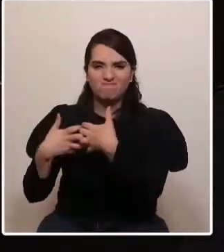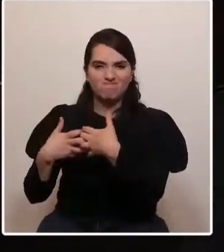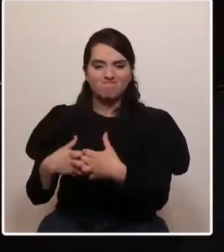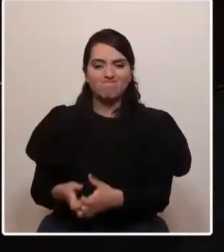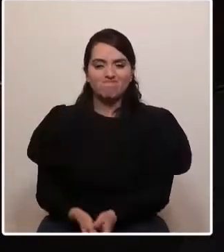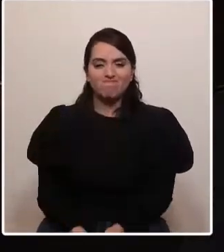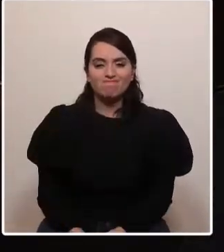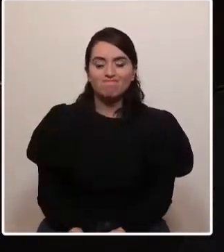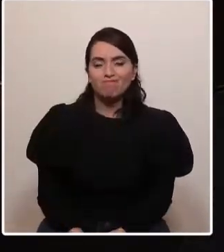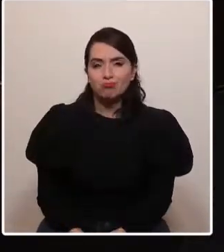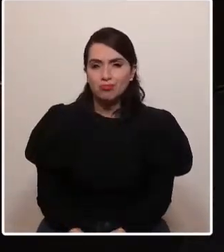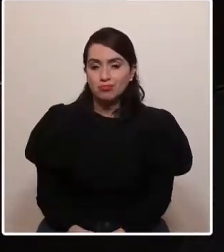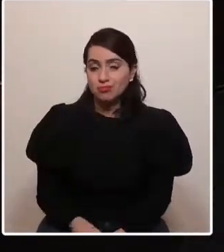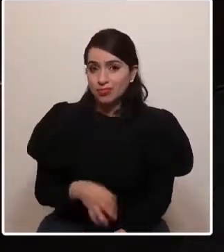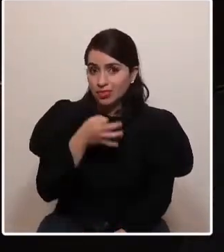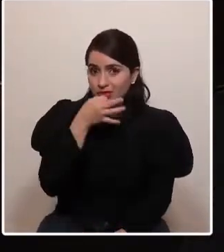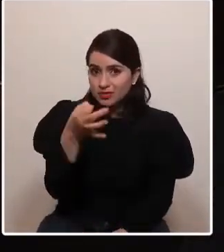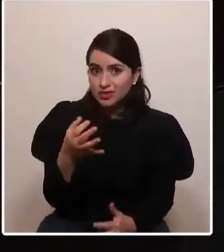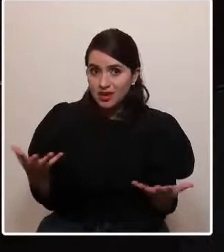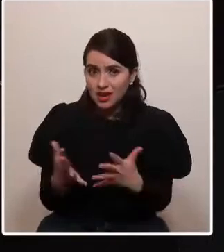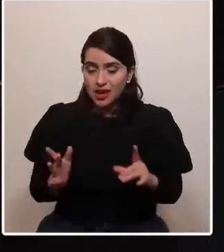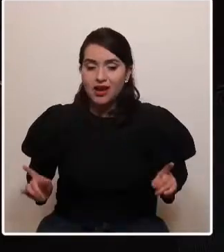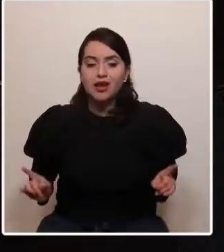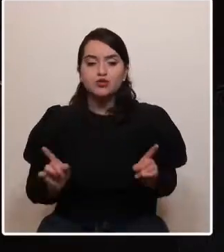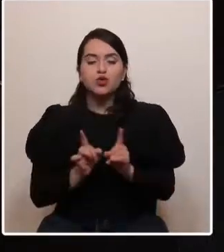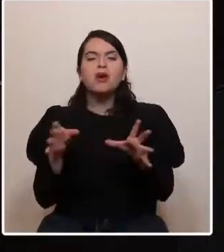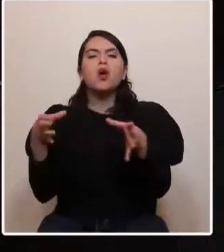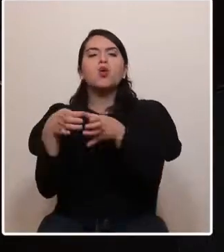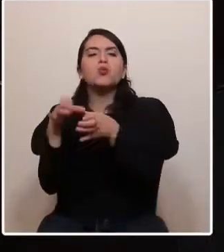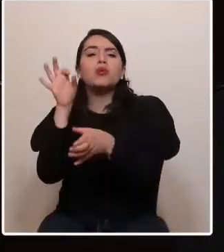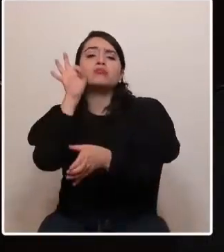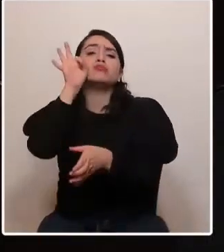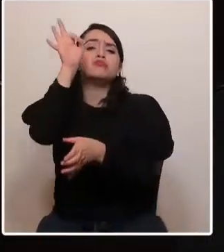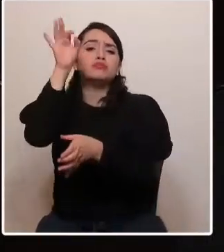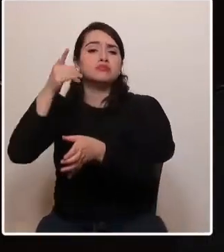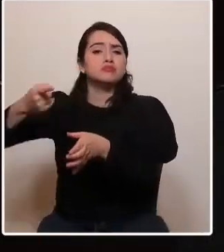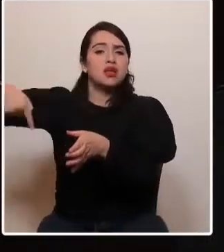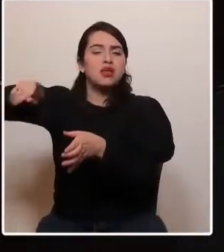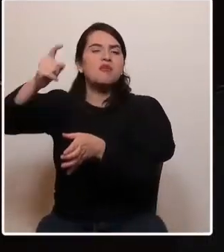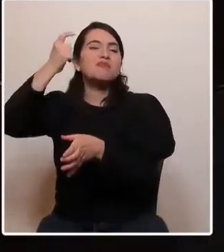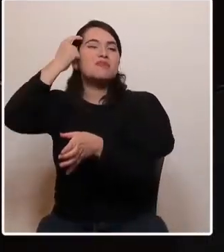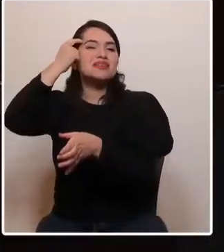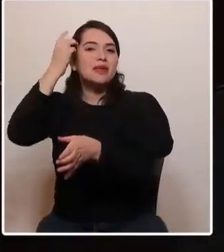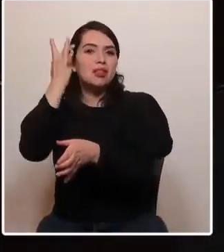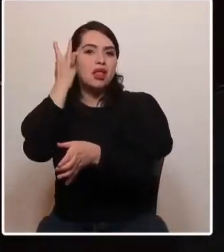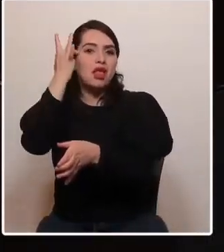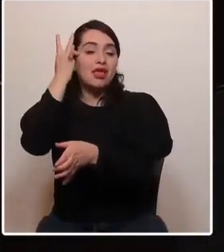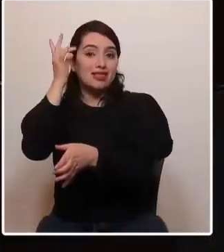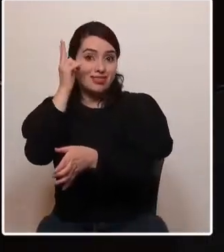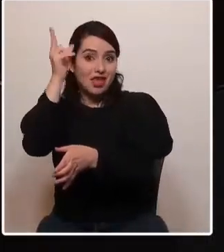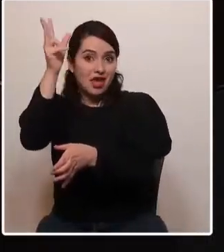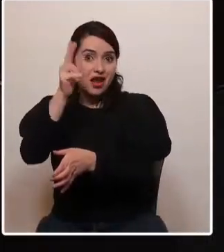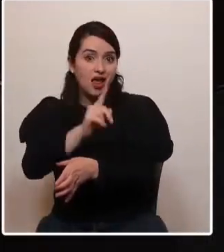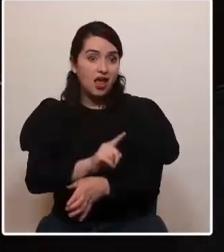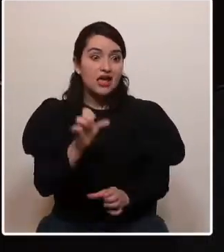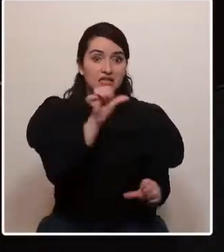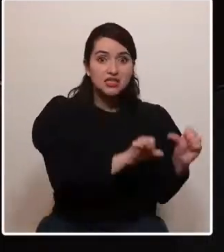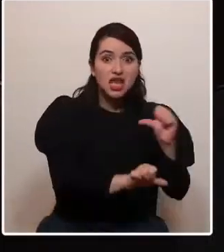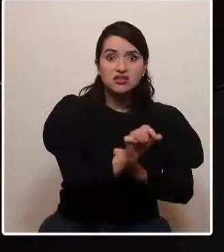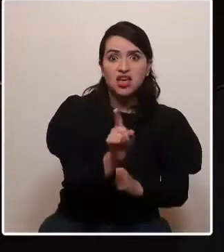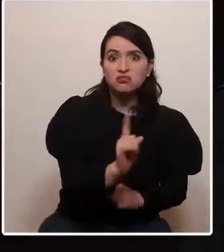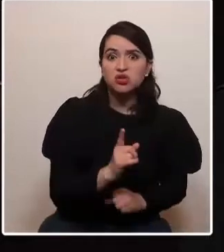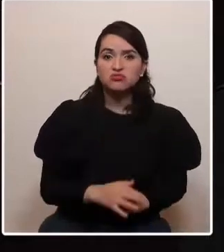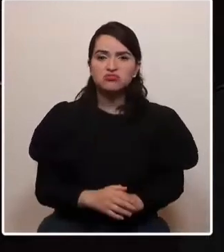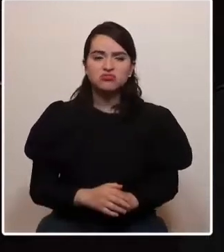Esto, con lo que quiero decir, es que se resume para cierta élite que el pensamiento indígena no es ciencia, que el pensamiento indígena no es